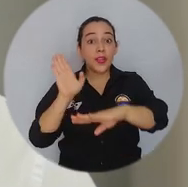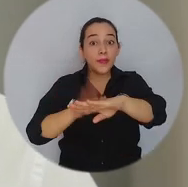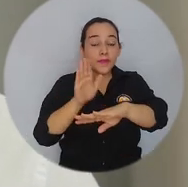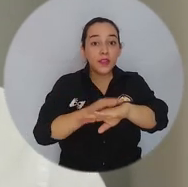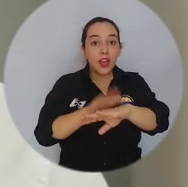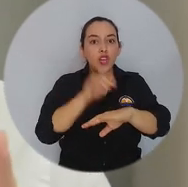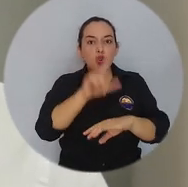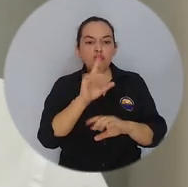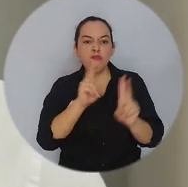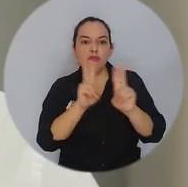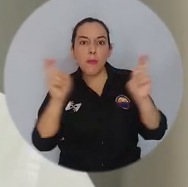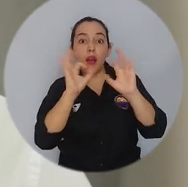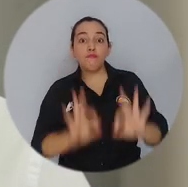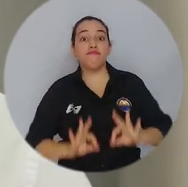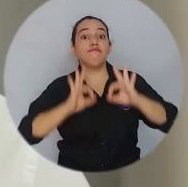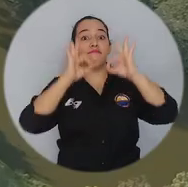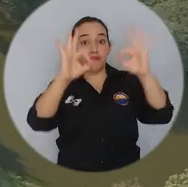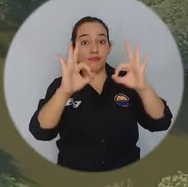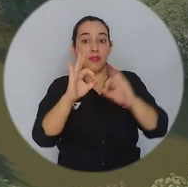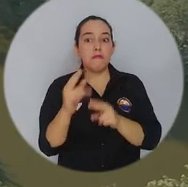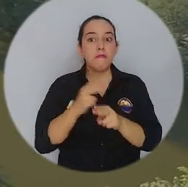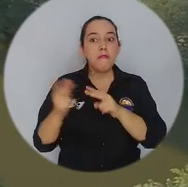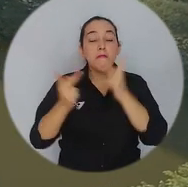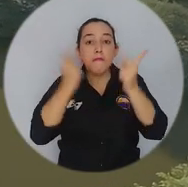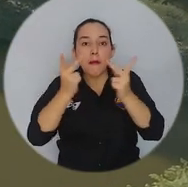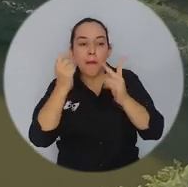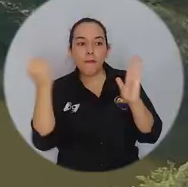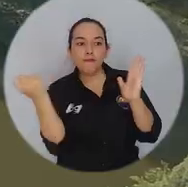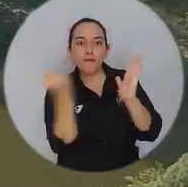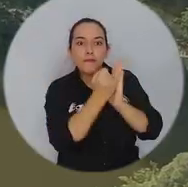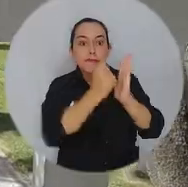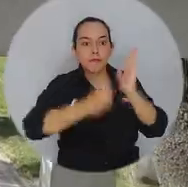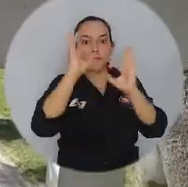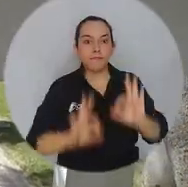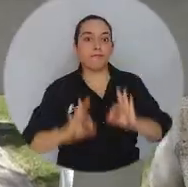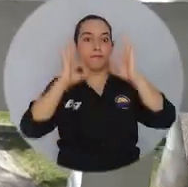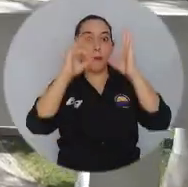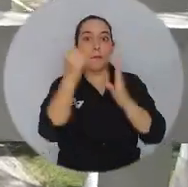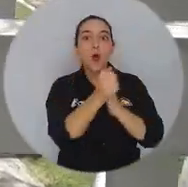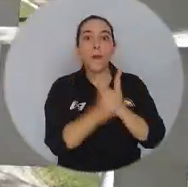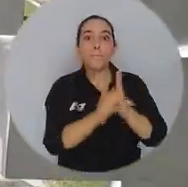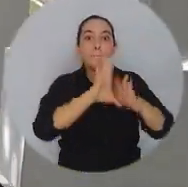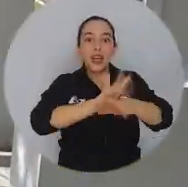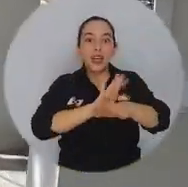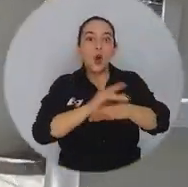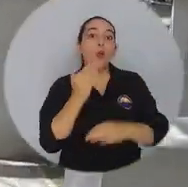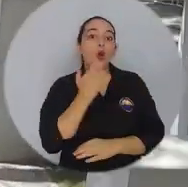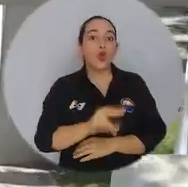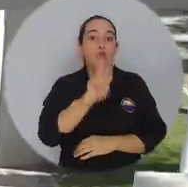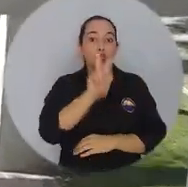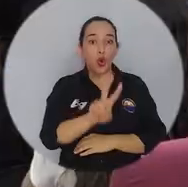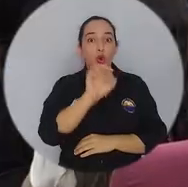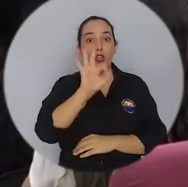de calidad están confirmadas las visitas de acreditación por alta calidad del programa de medicina los días 2, 3